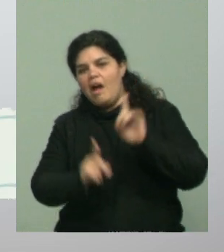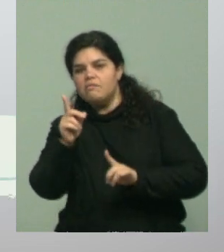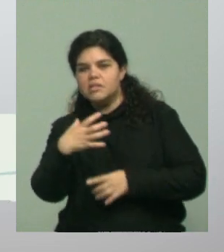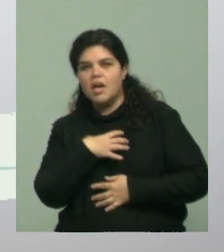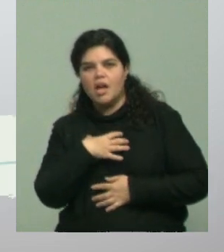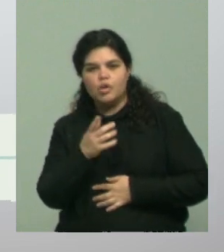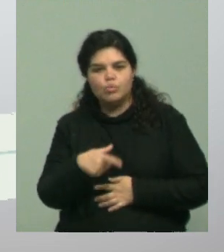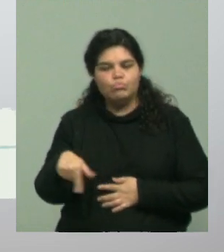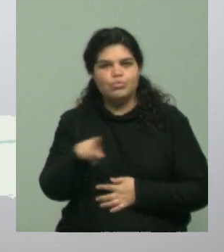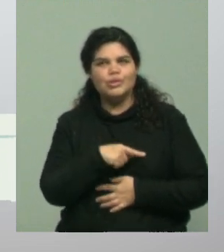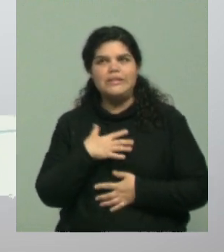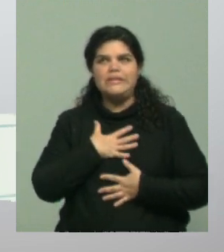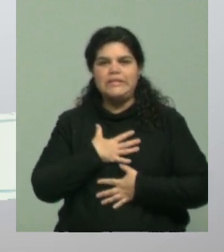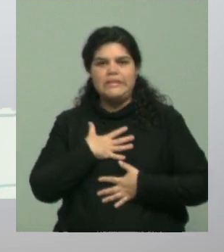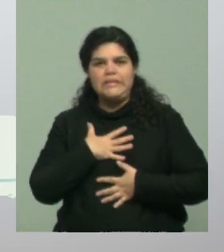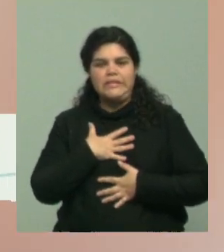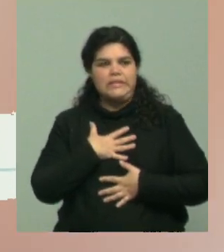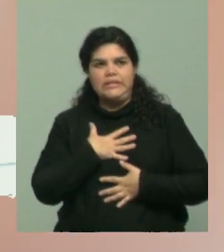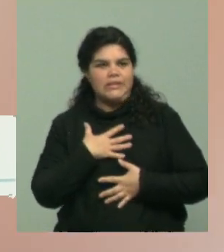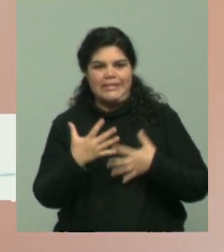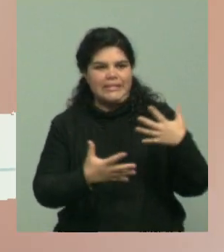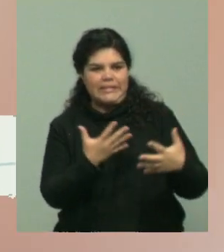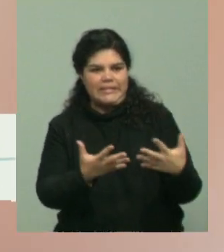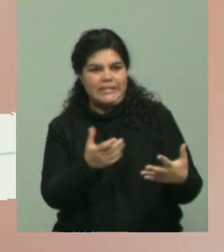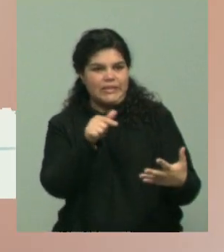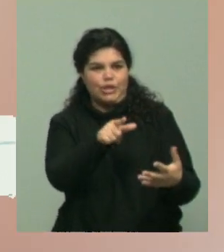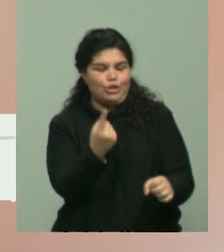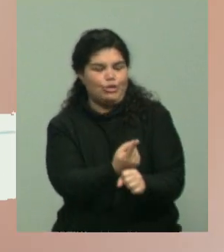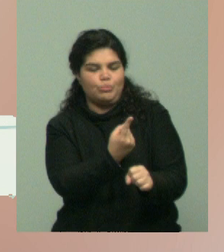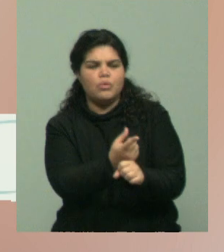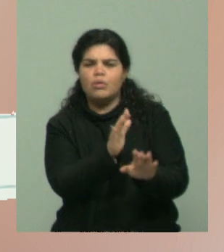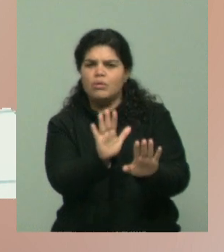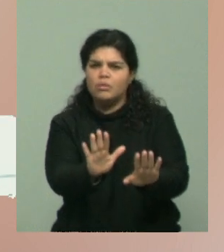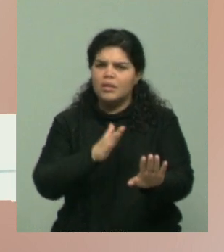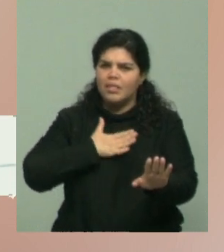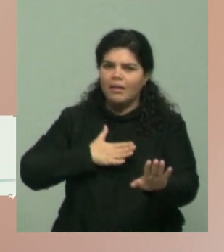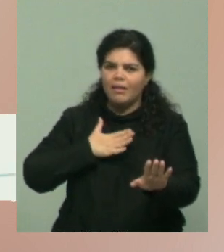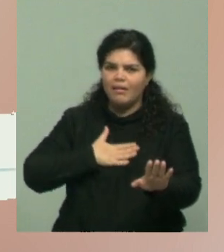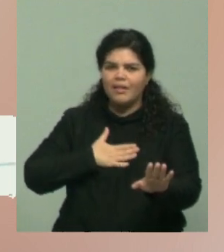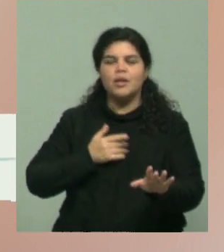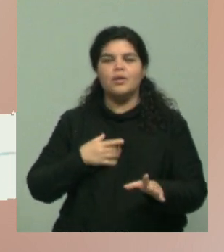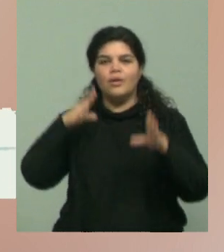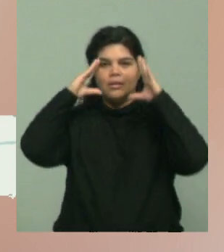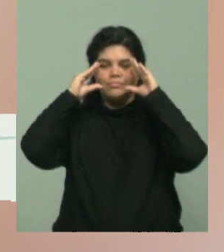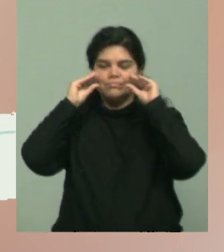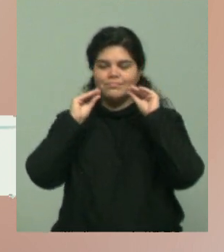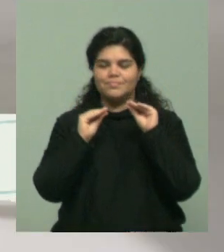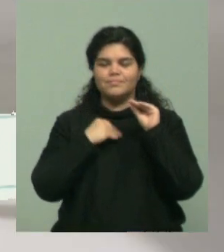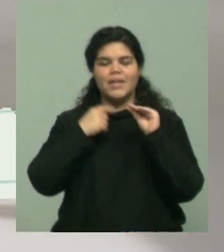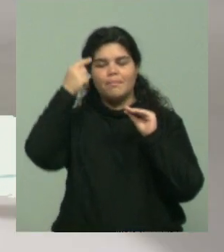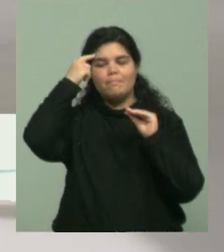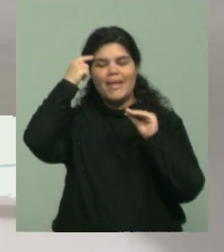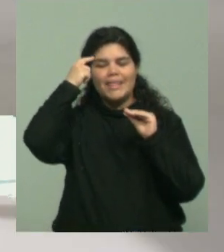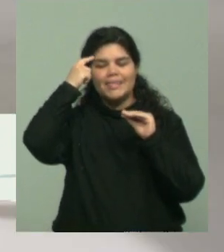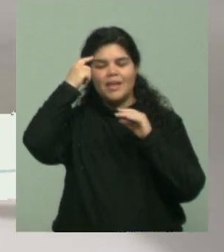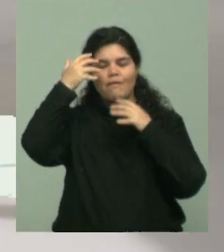dificultad en alguna postura, yo le digo, bueno, no se hagan problema, cierren los ojitos y hagan de cuenta que la están haciendo mentalmente. O sea